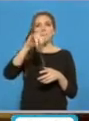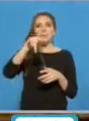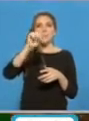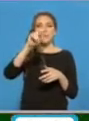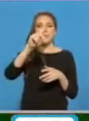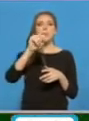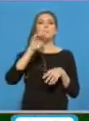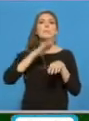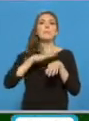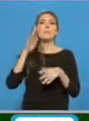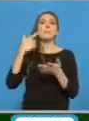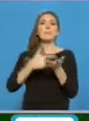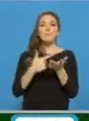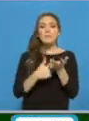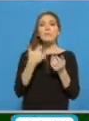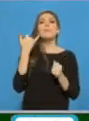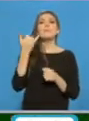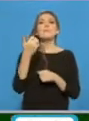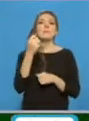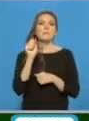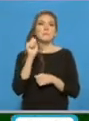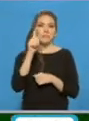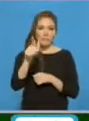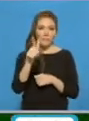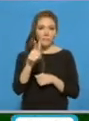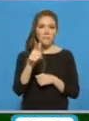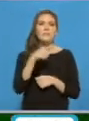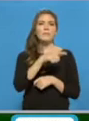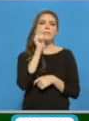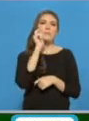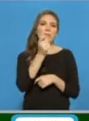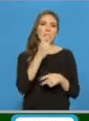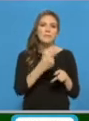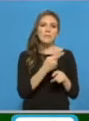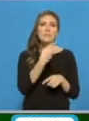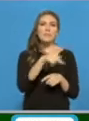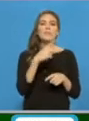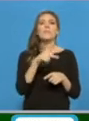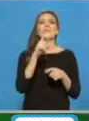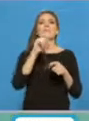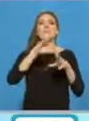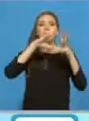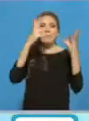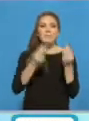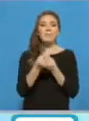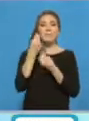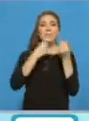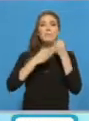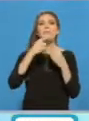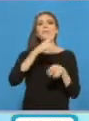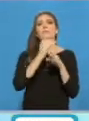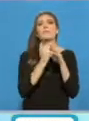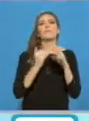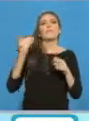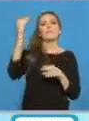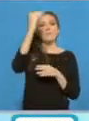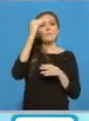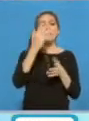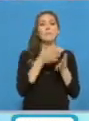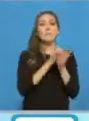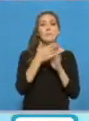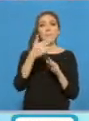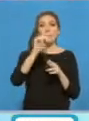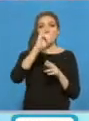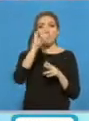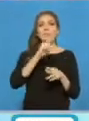y también tienen sal. Entonces, ¿qué es lo que pasa? Pues su contenido energético se eleva. Fíjense ustedes, una tortilla de maíz promedio tiene